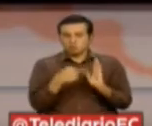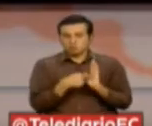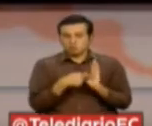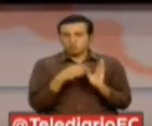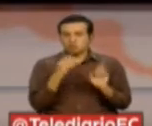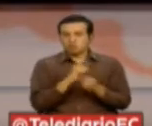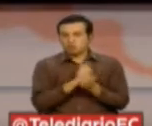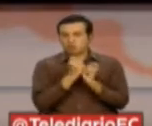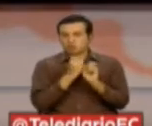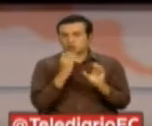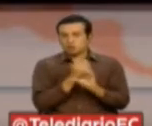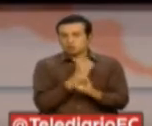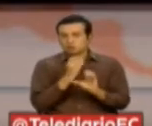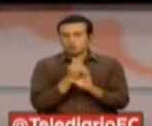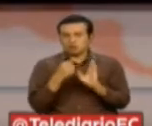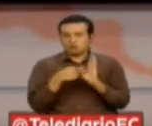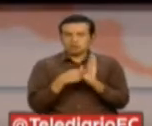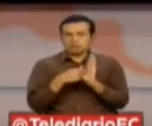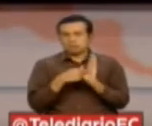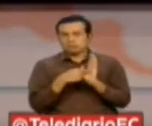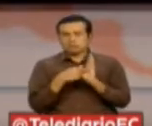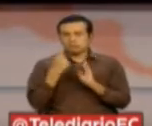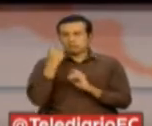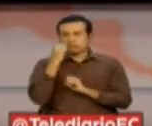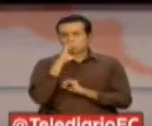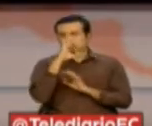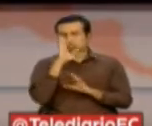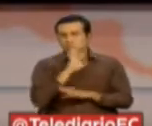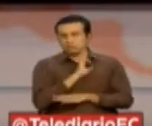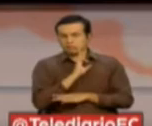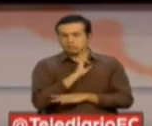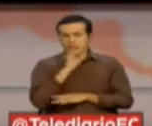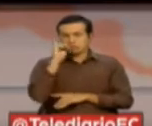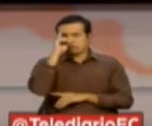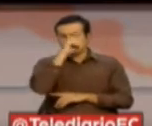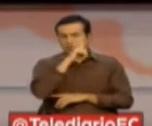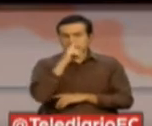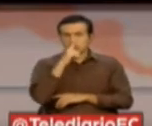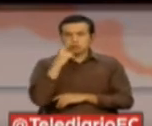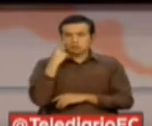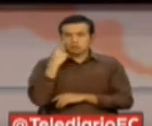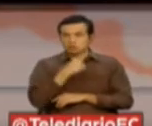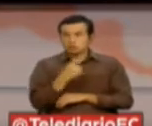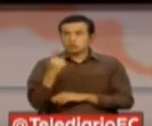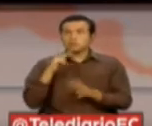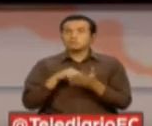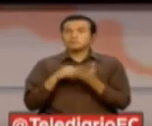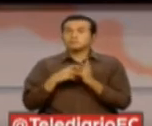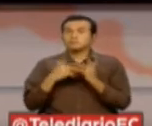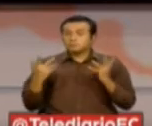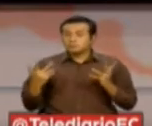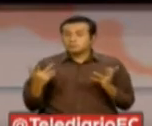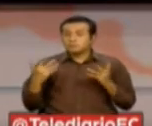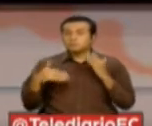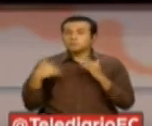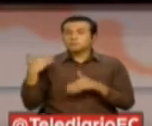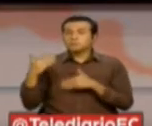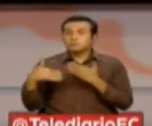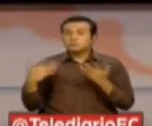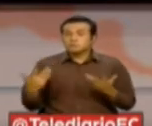este tema puede resultar un poco difícil de explicar técnicamente pero esto podría representar que en la práctica